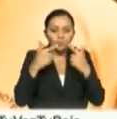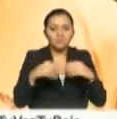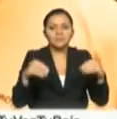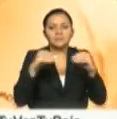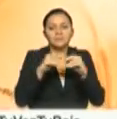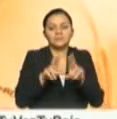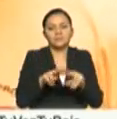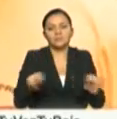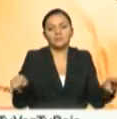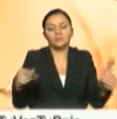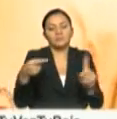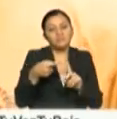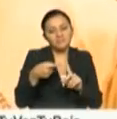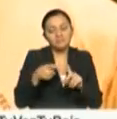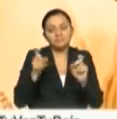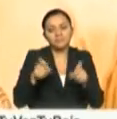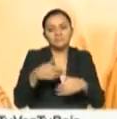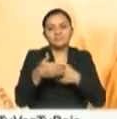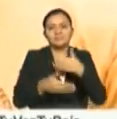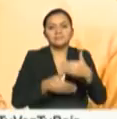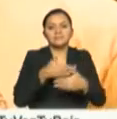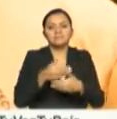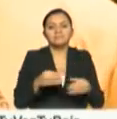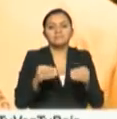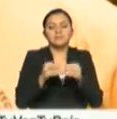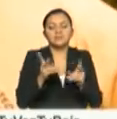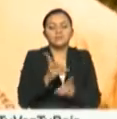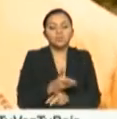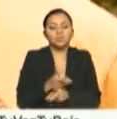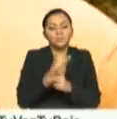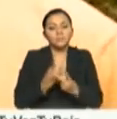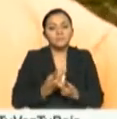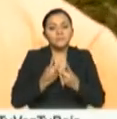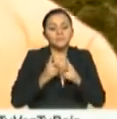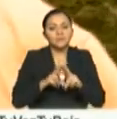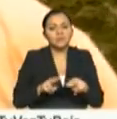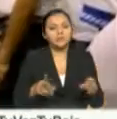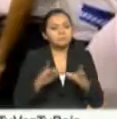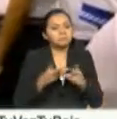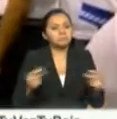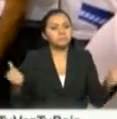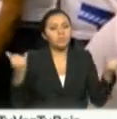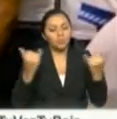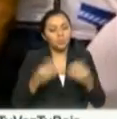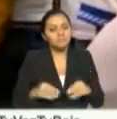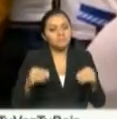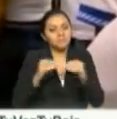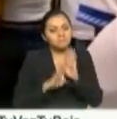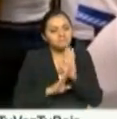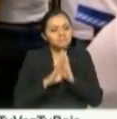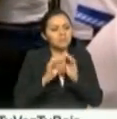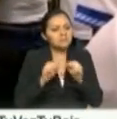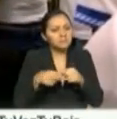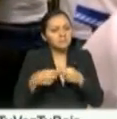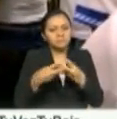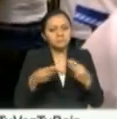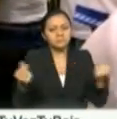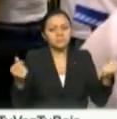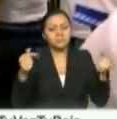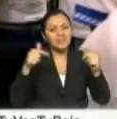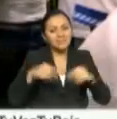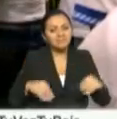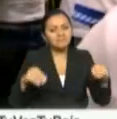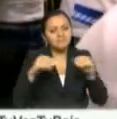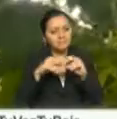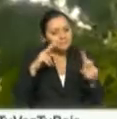la naturaleza, porque permiten primero conservar vida natural que ha desaparecido, que está en vía de desaparecer. Entonces, este es